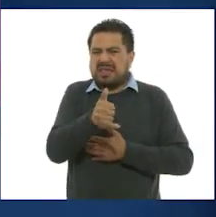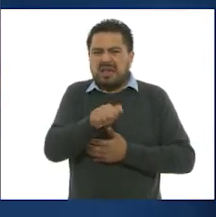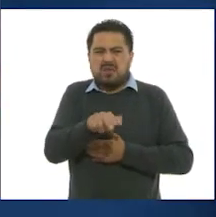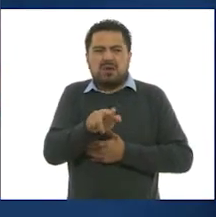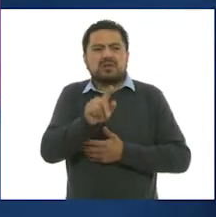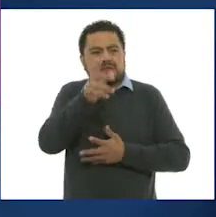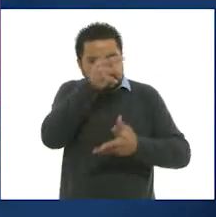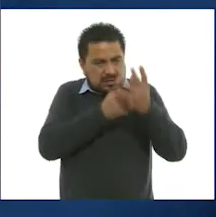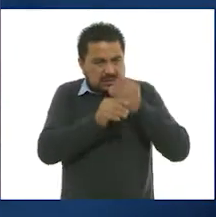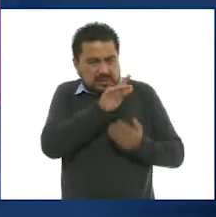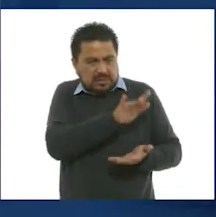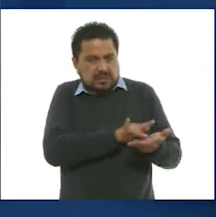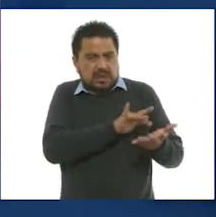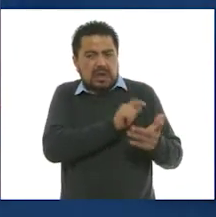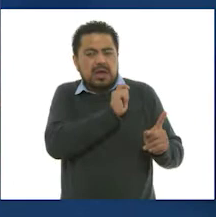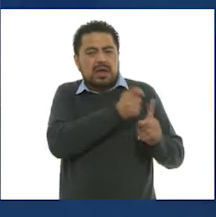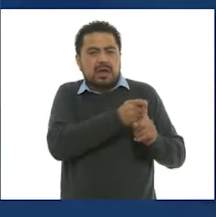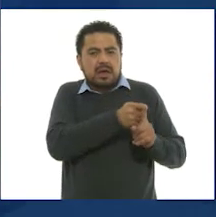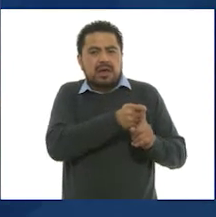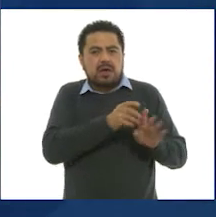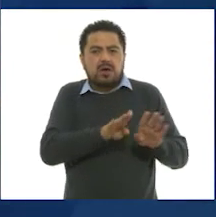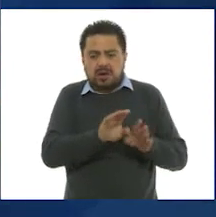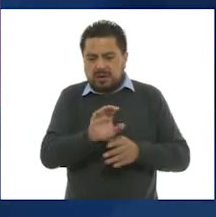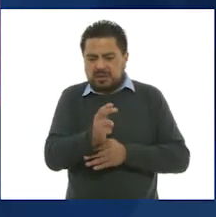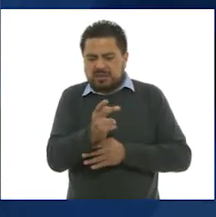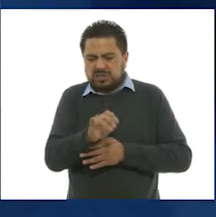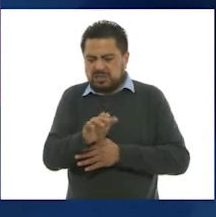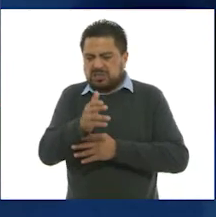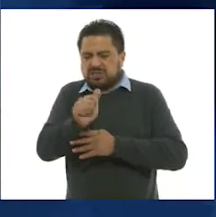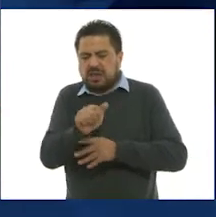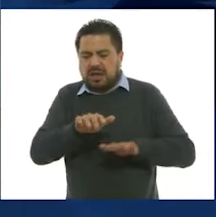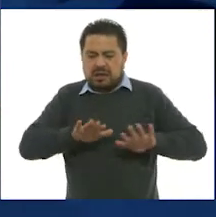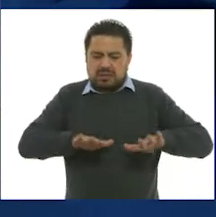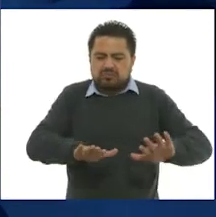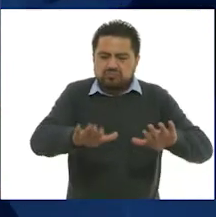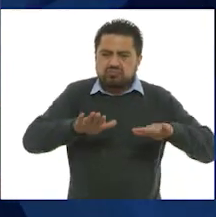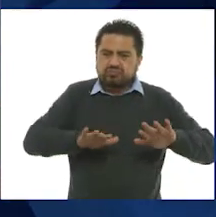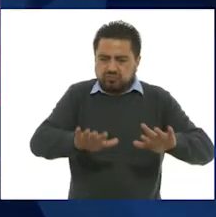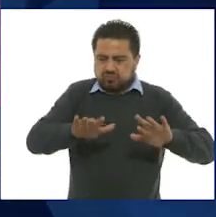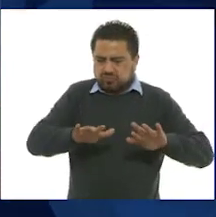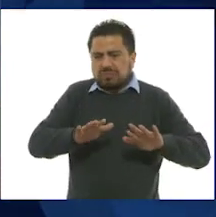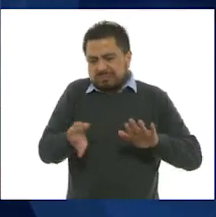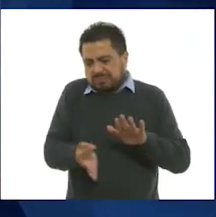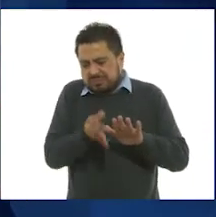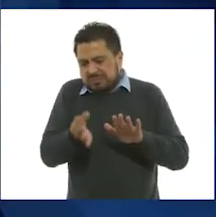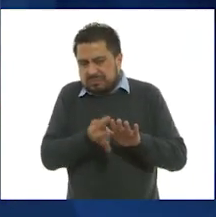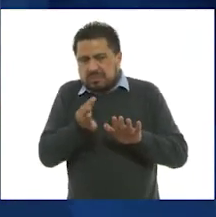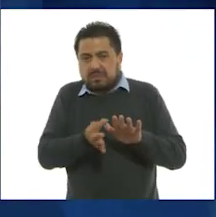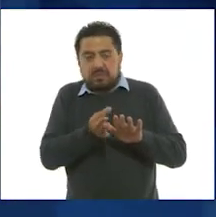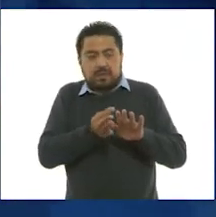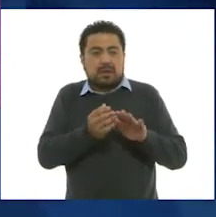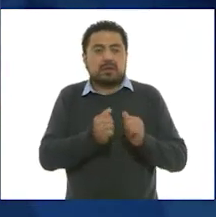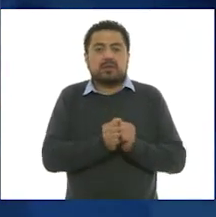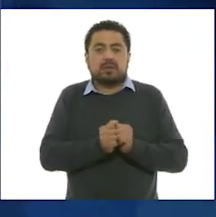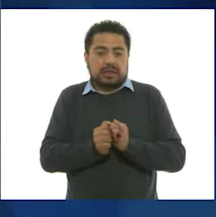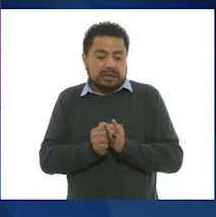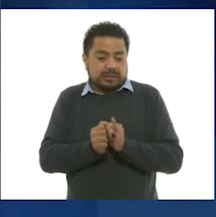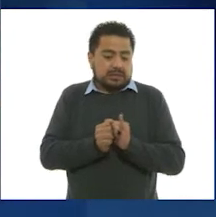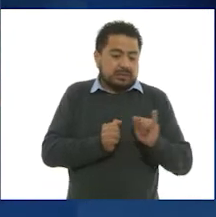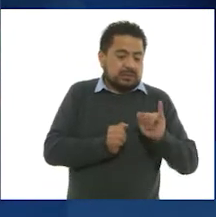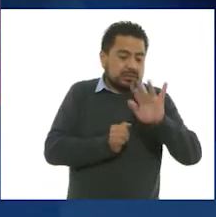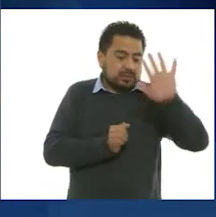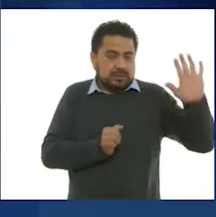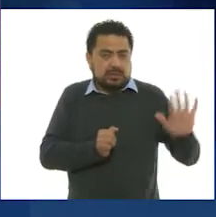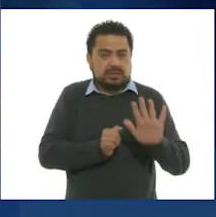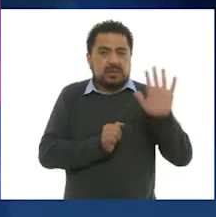los aprendizajes eran preparar chicha, tejer e hilar. En el cuadrante que se encuentra del lado izquierdo, en la